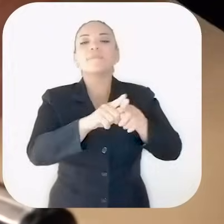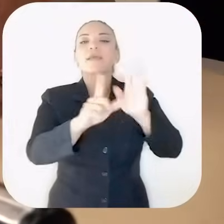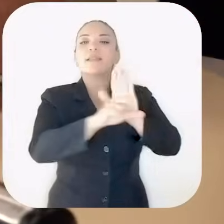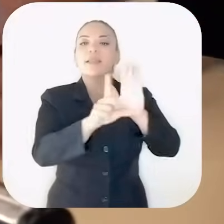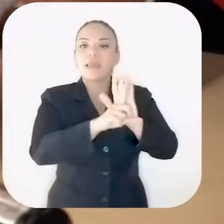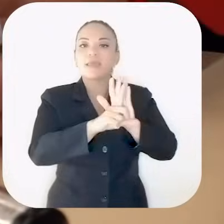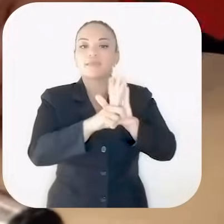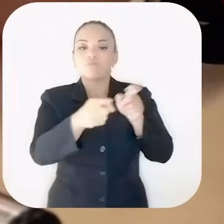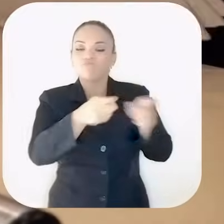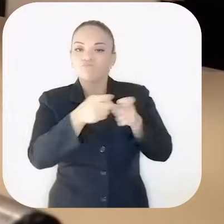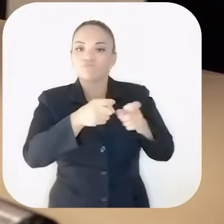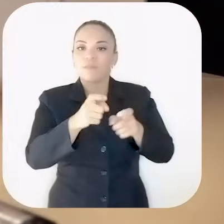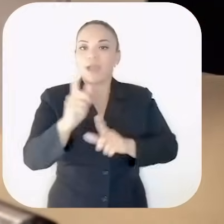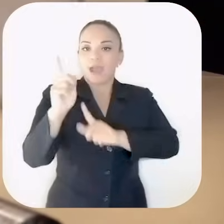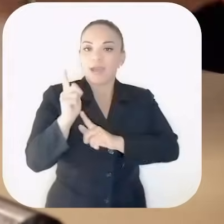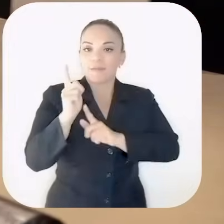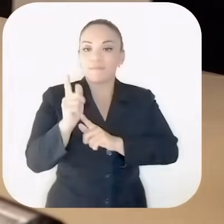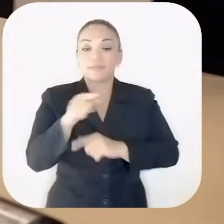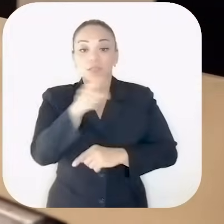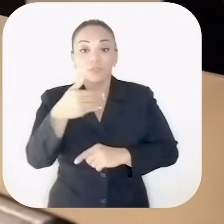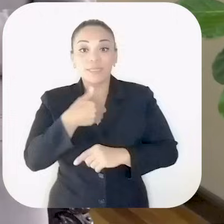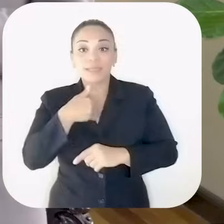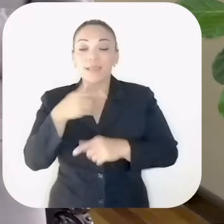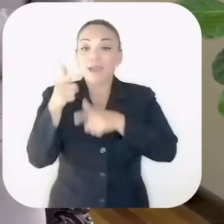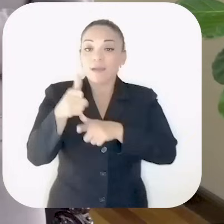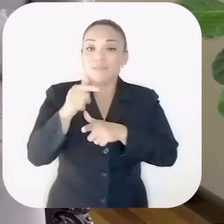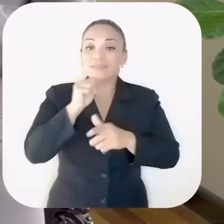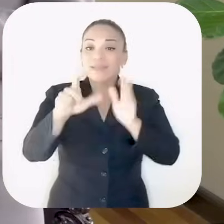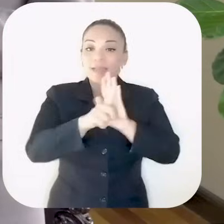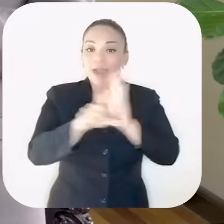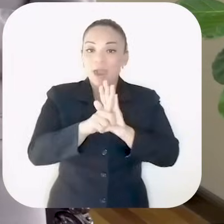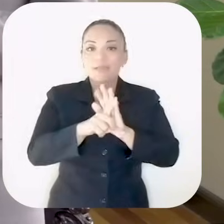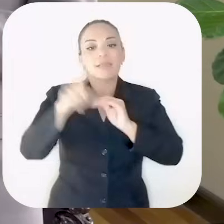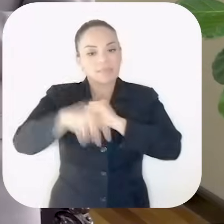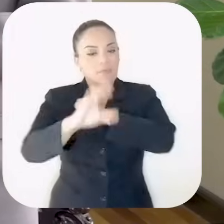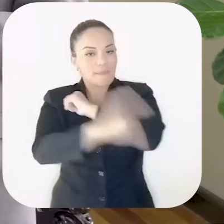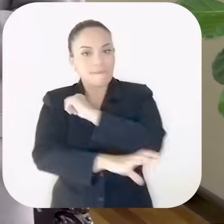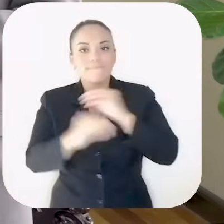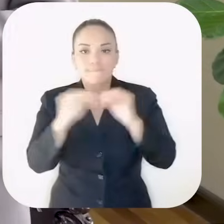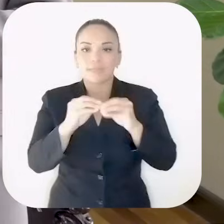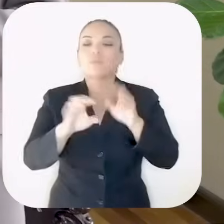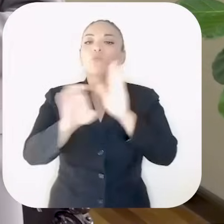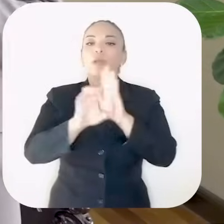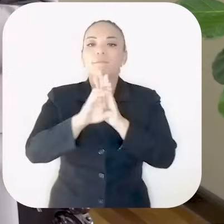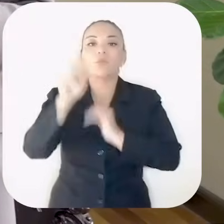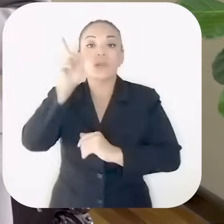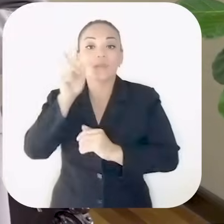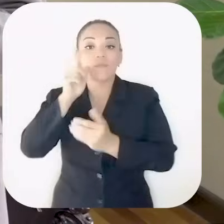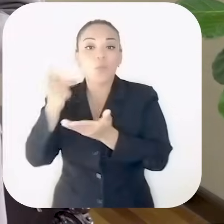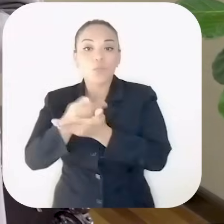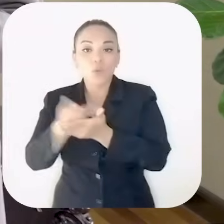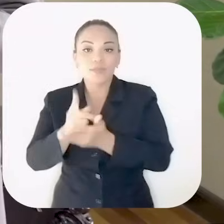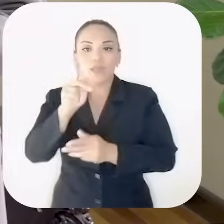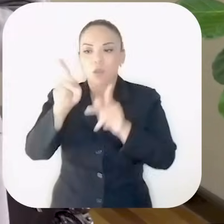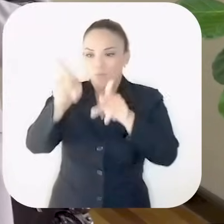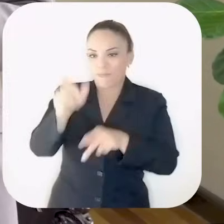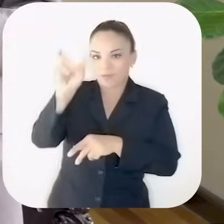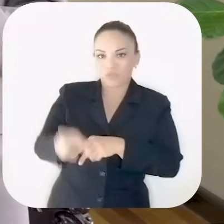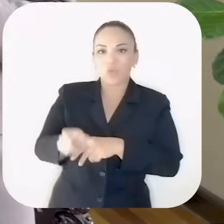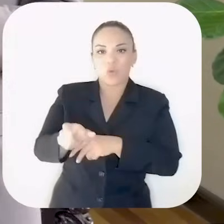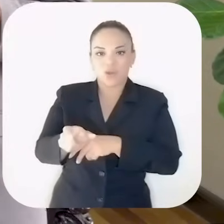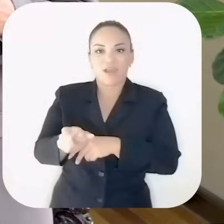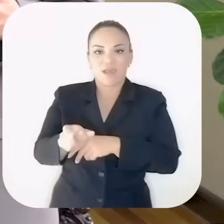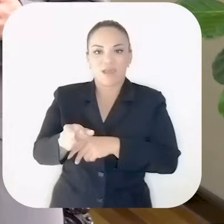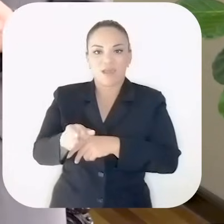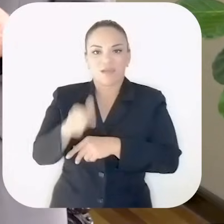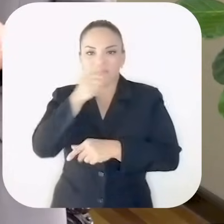busca que la tenencia de armas ilegales tenga penas mayores. Por ejemplo, en el caso de Limón, donde un narcotraficante disparó